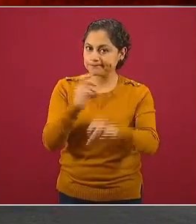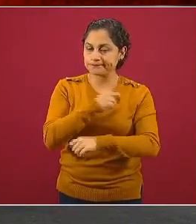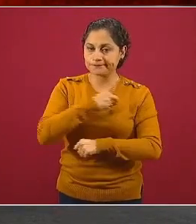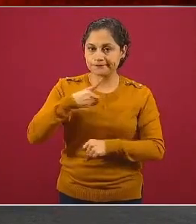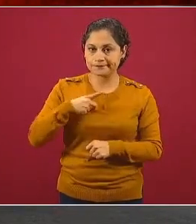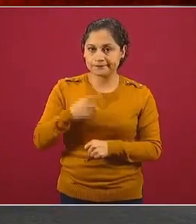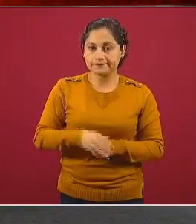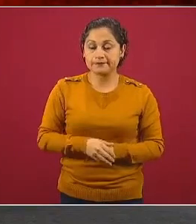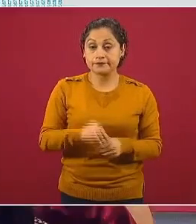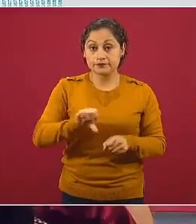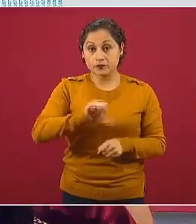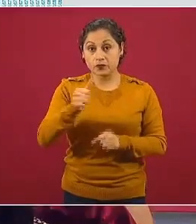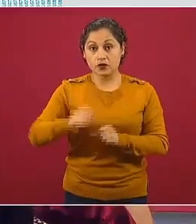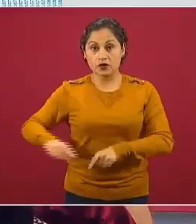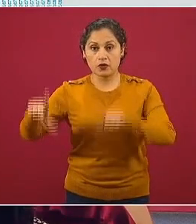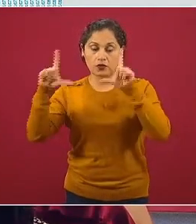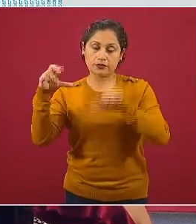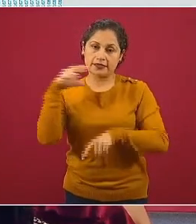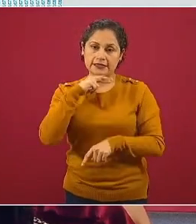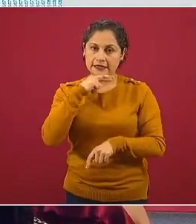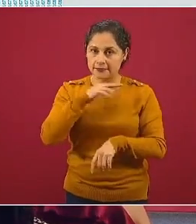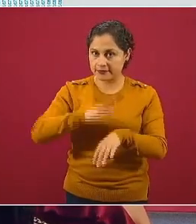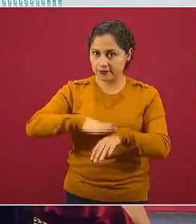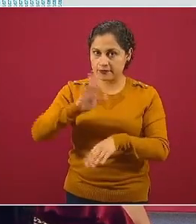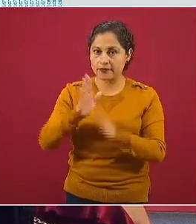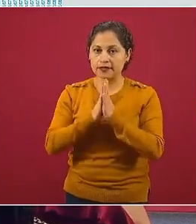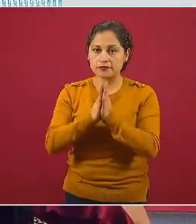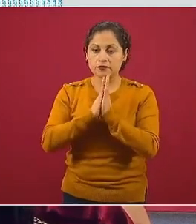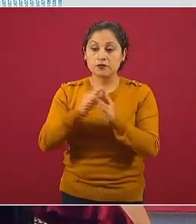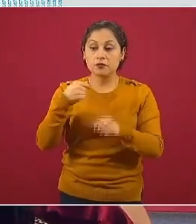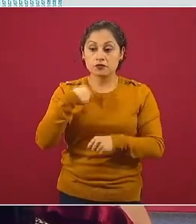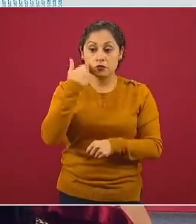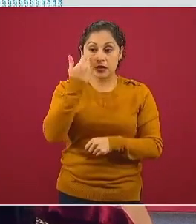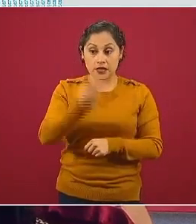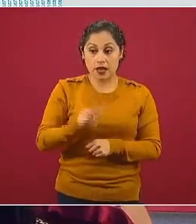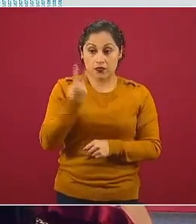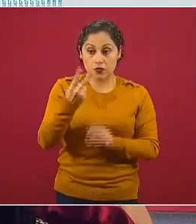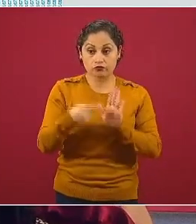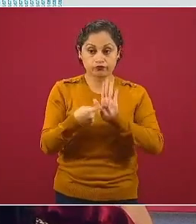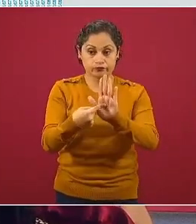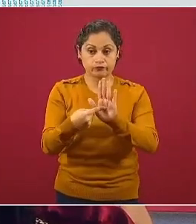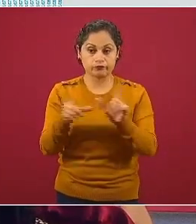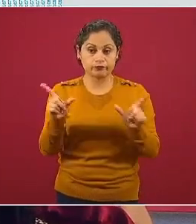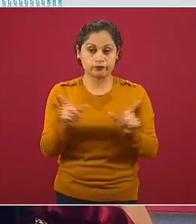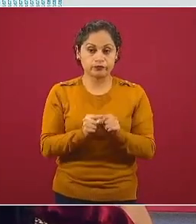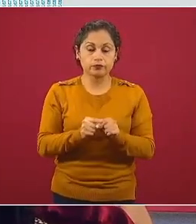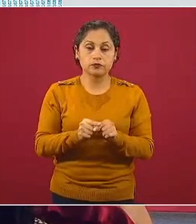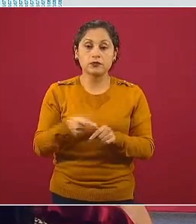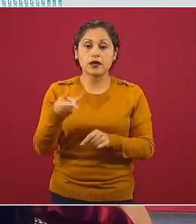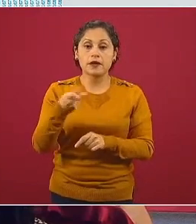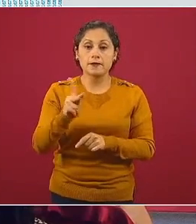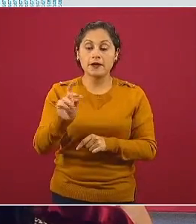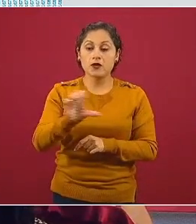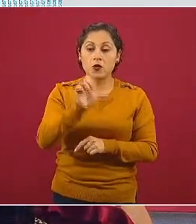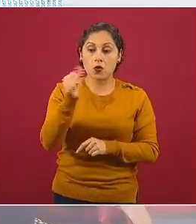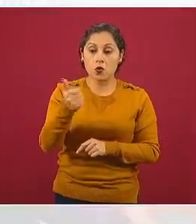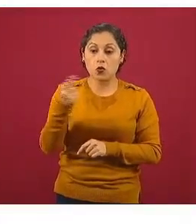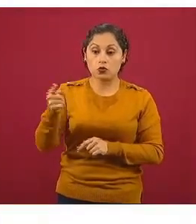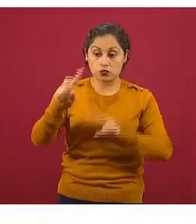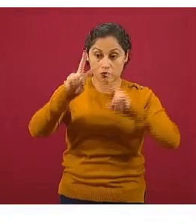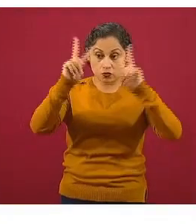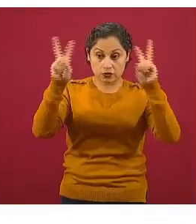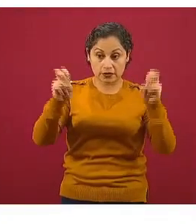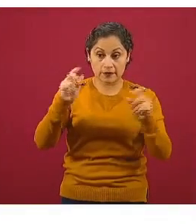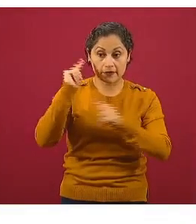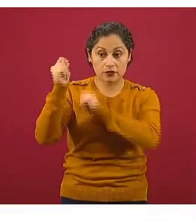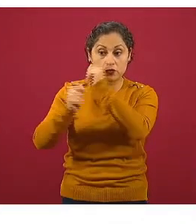favor. Vámonos un poco más rápido. Quería mencionar esos dos elementos en forma particular, pero aquí, conectando directamente con el tema de turismo,